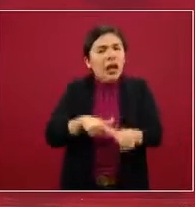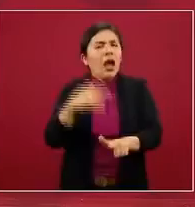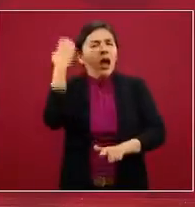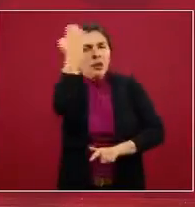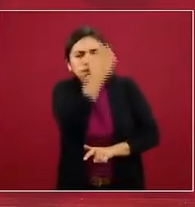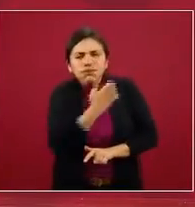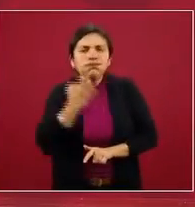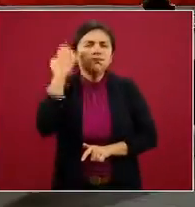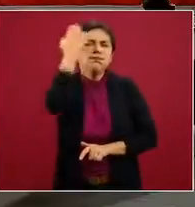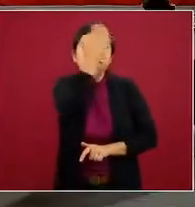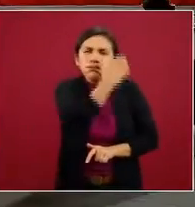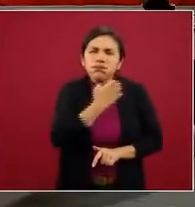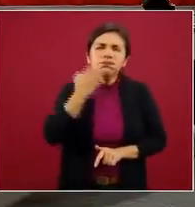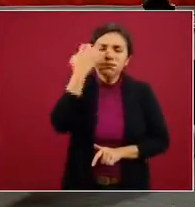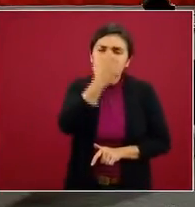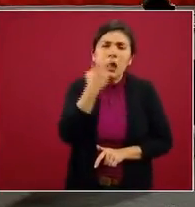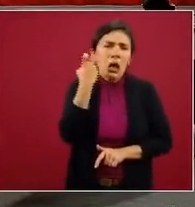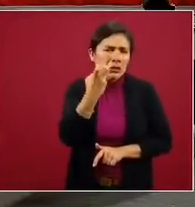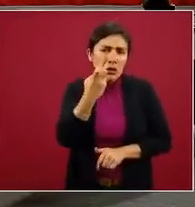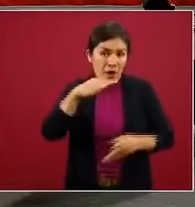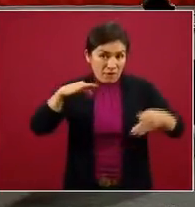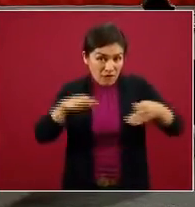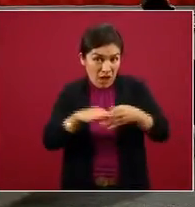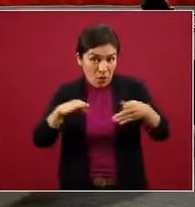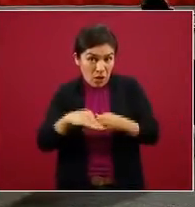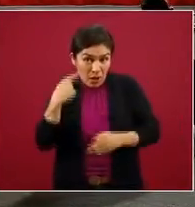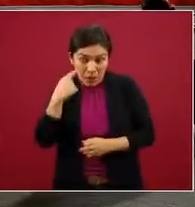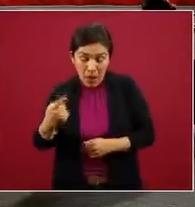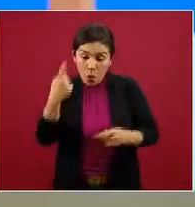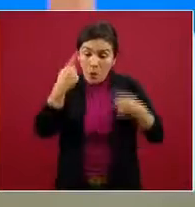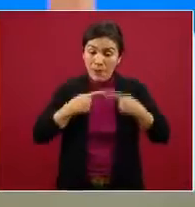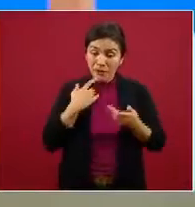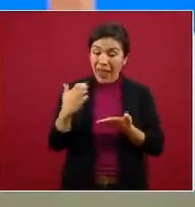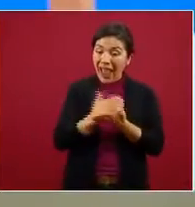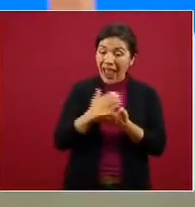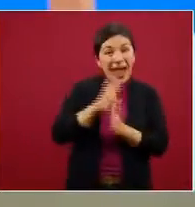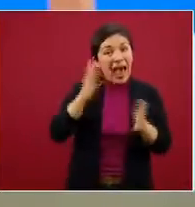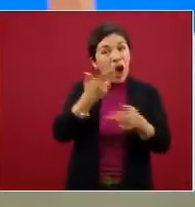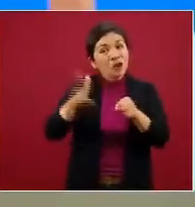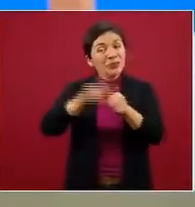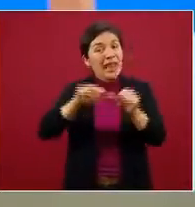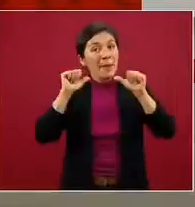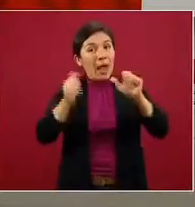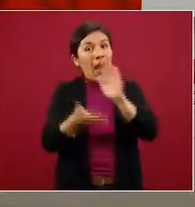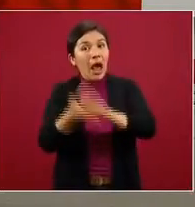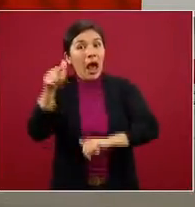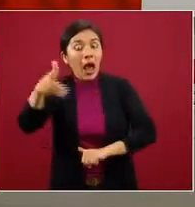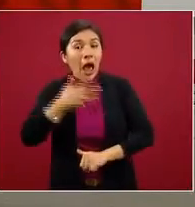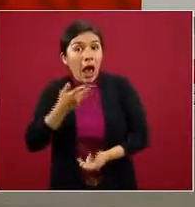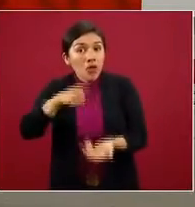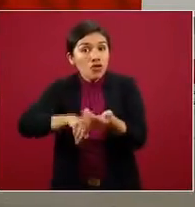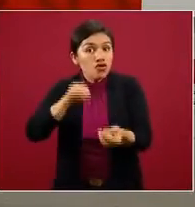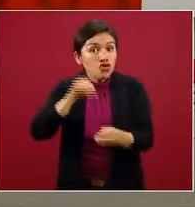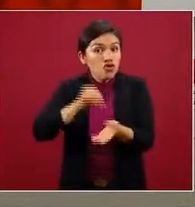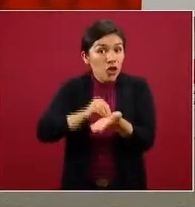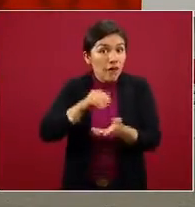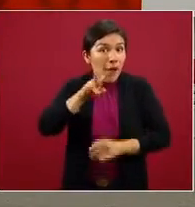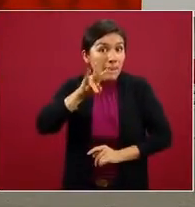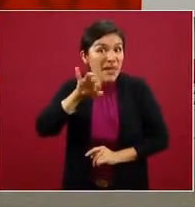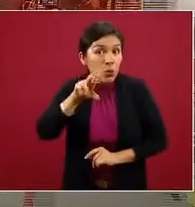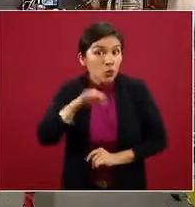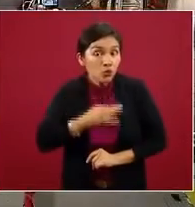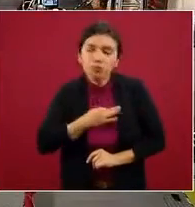personas. Entonces resulta infrecuente que una persona sea dada de alta todavía con el virus viable. Muchas